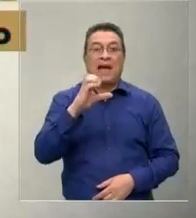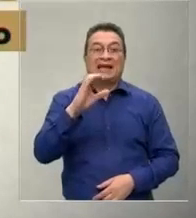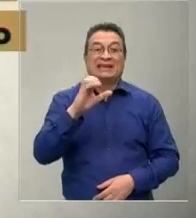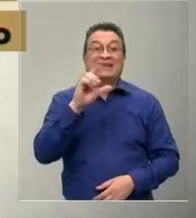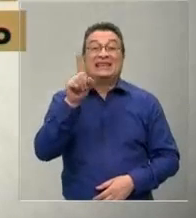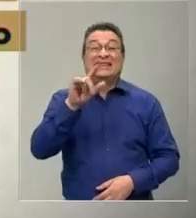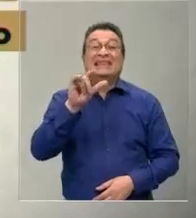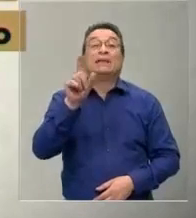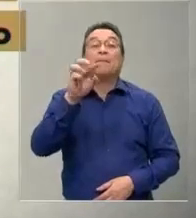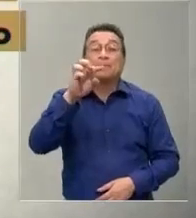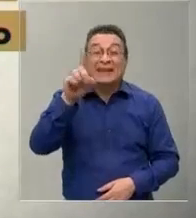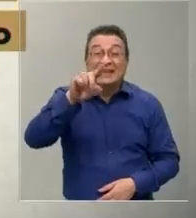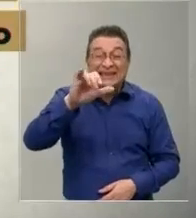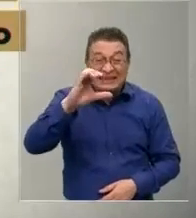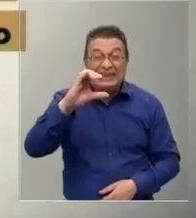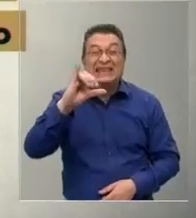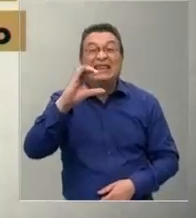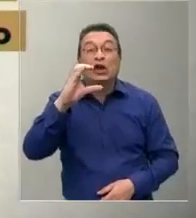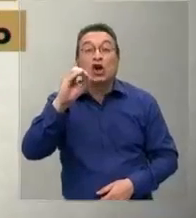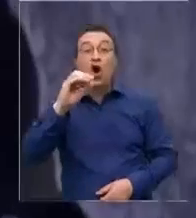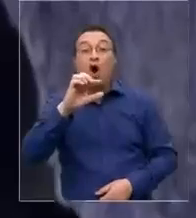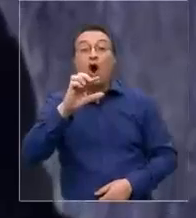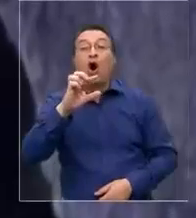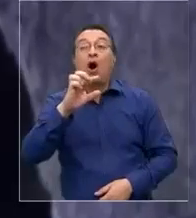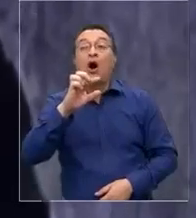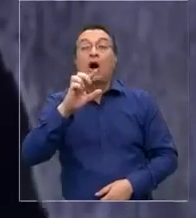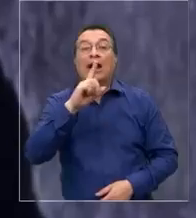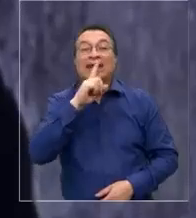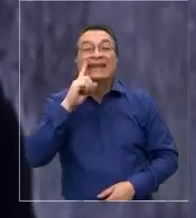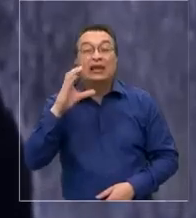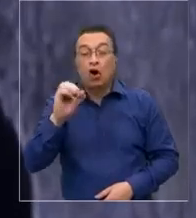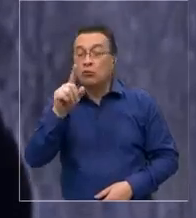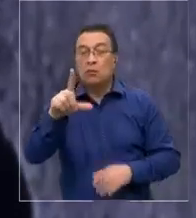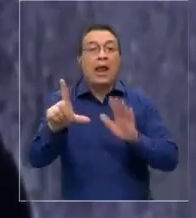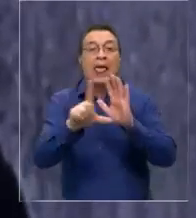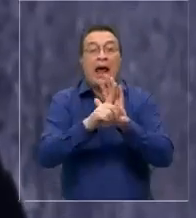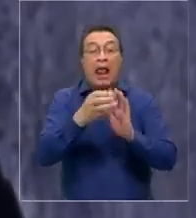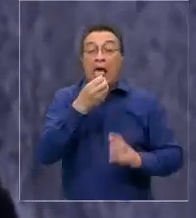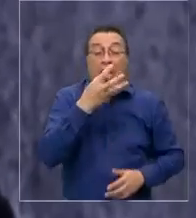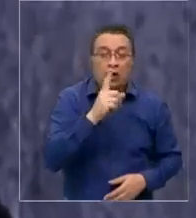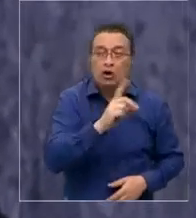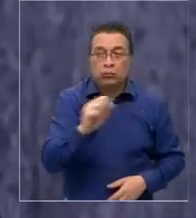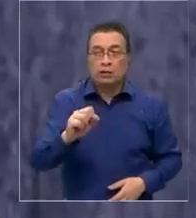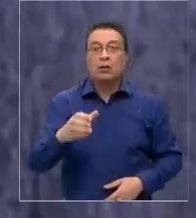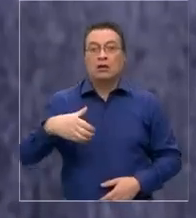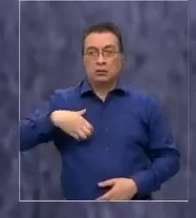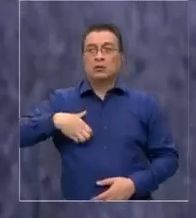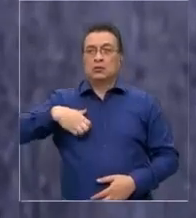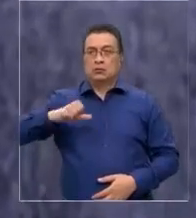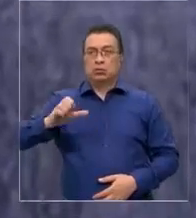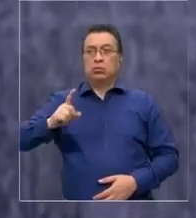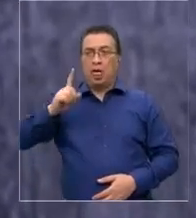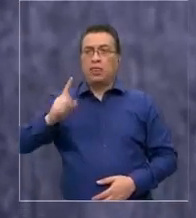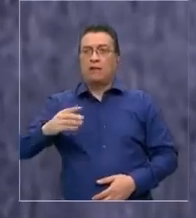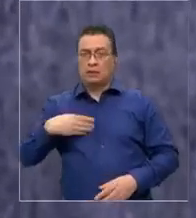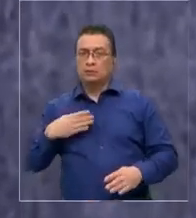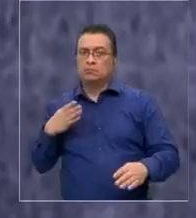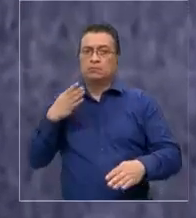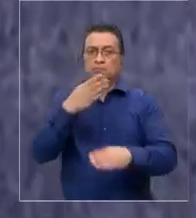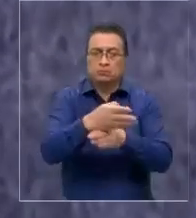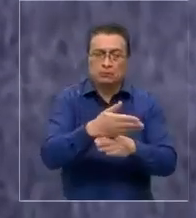psicótico, su relato no tiene validez legal. La PDI notificó que lo visitaría a su domicilio para obtener una